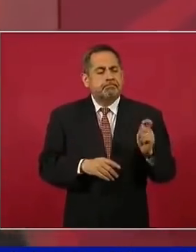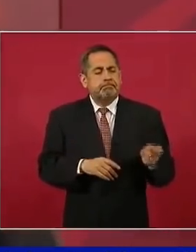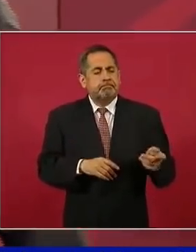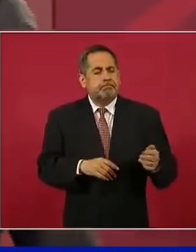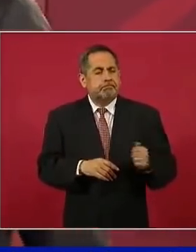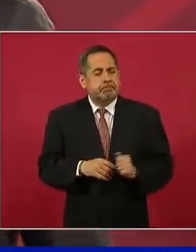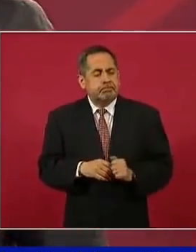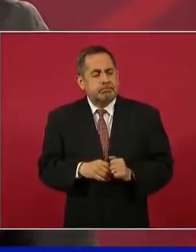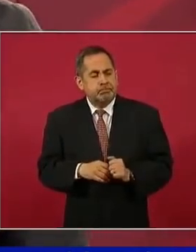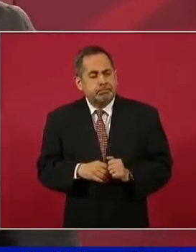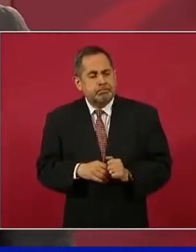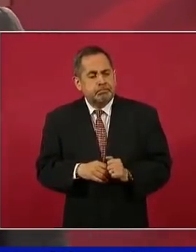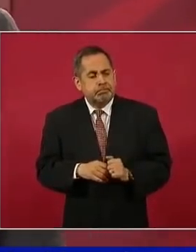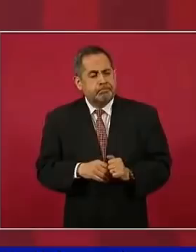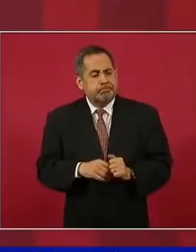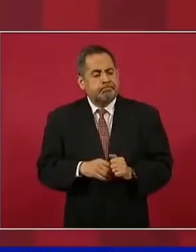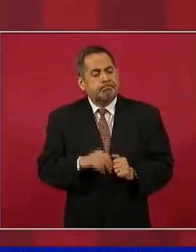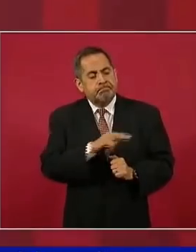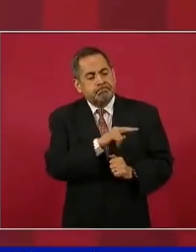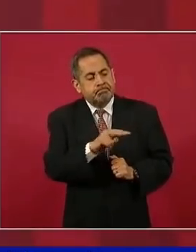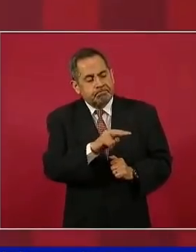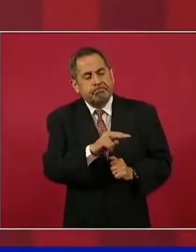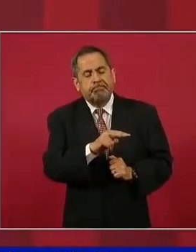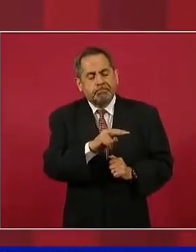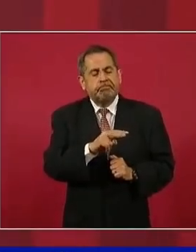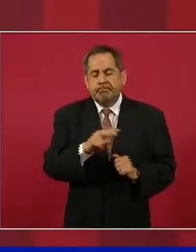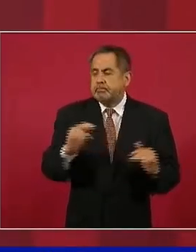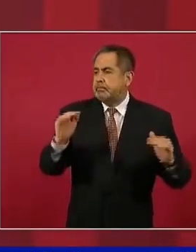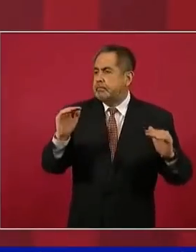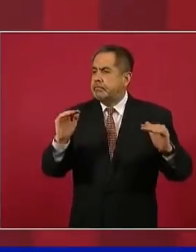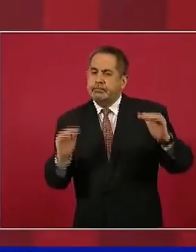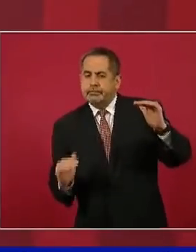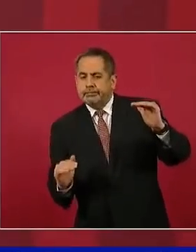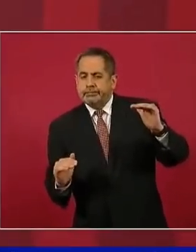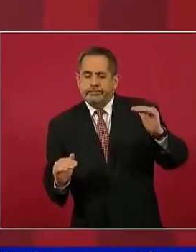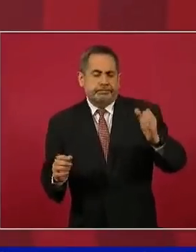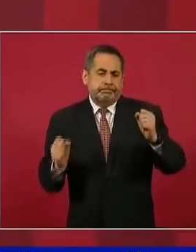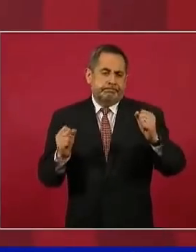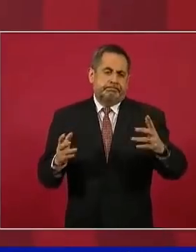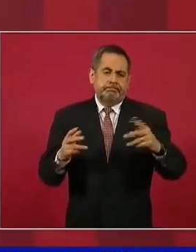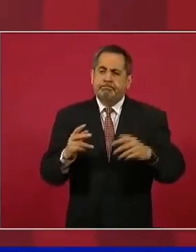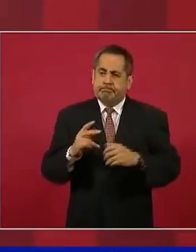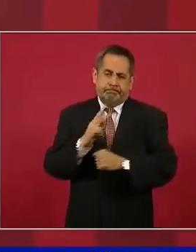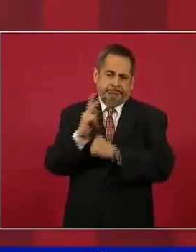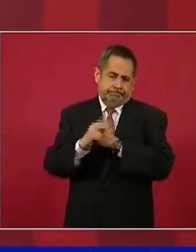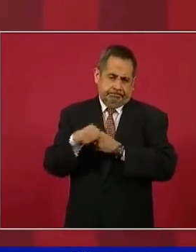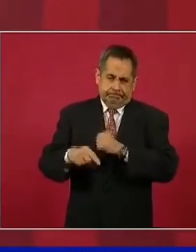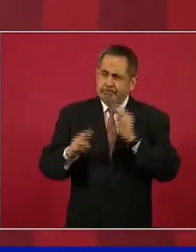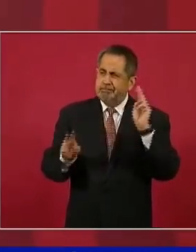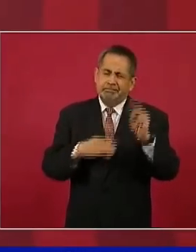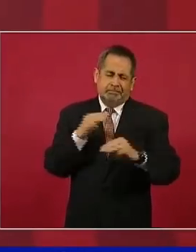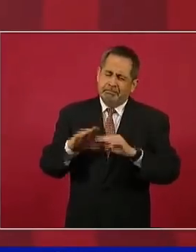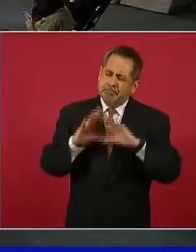la desigualdad en nuestro país y en el mundo,